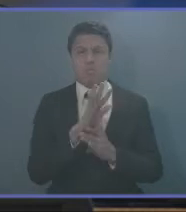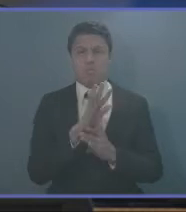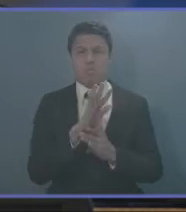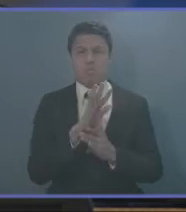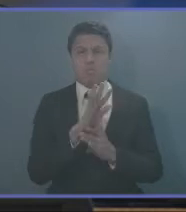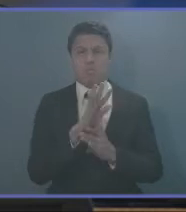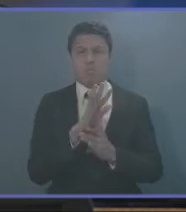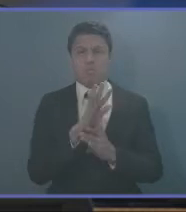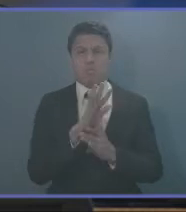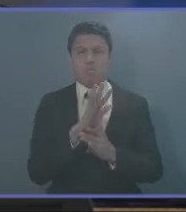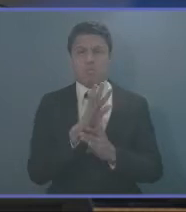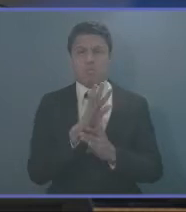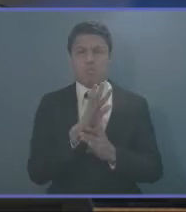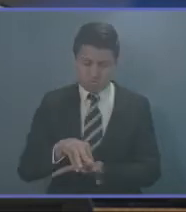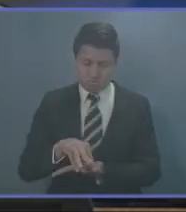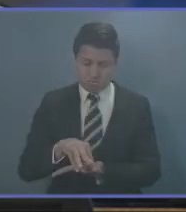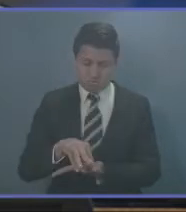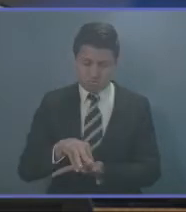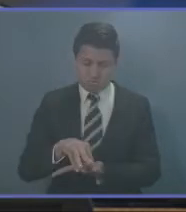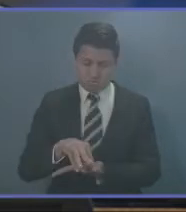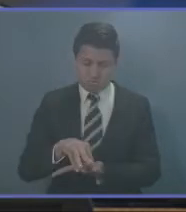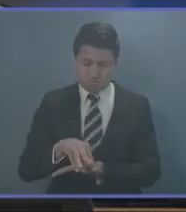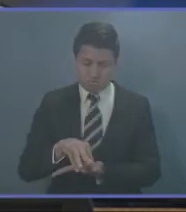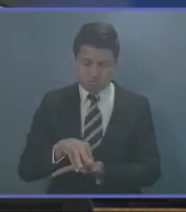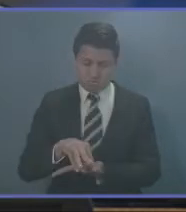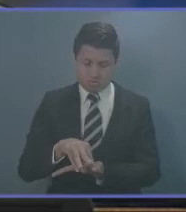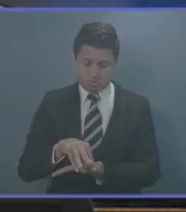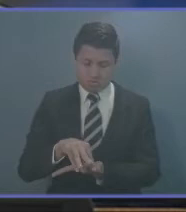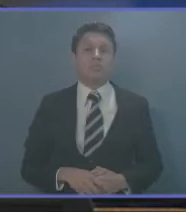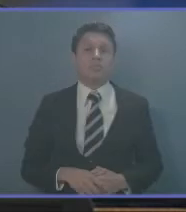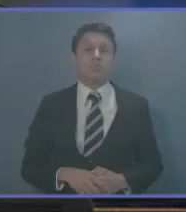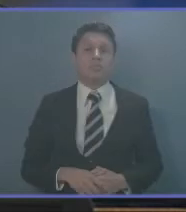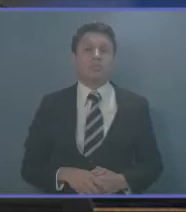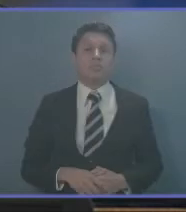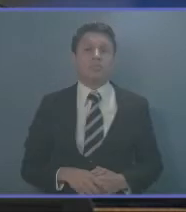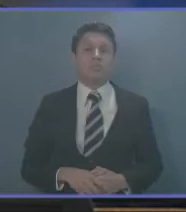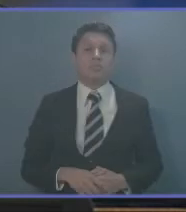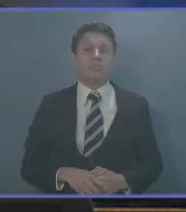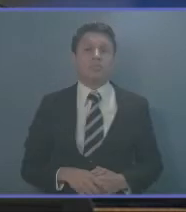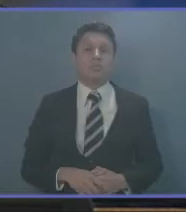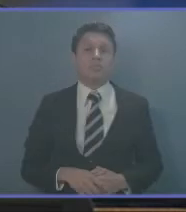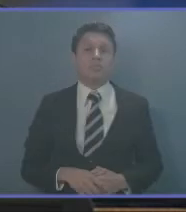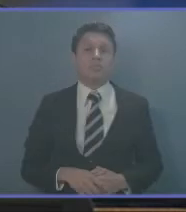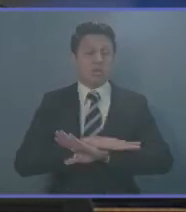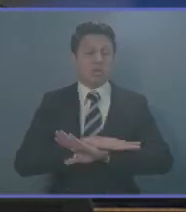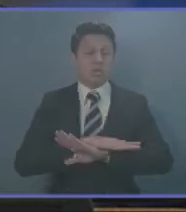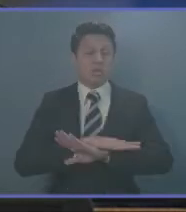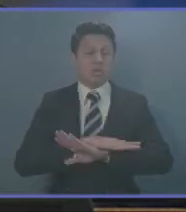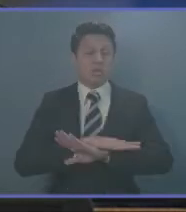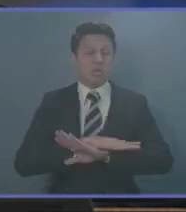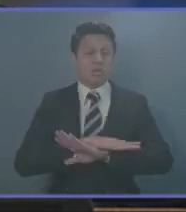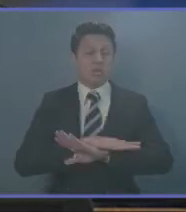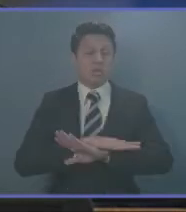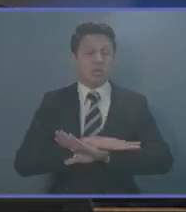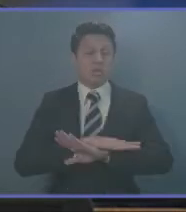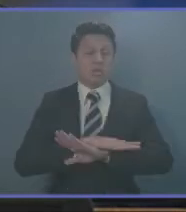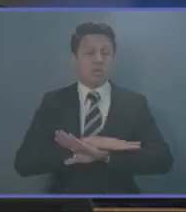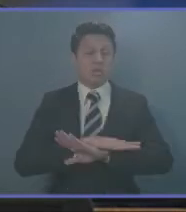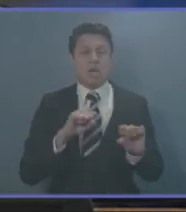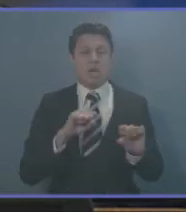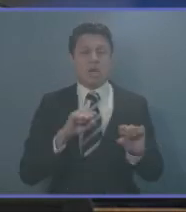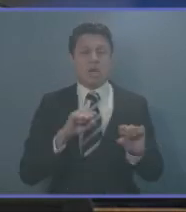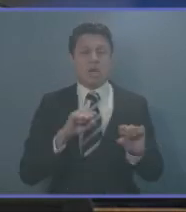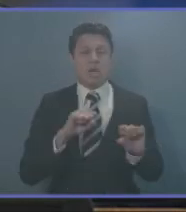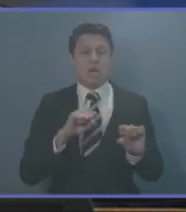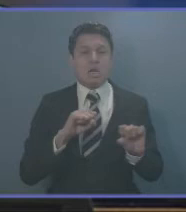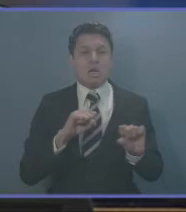Tributaria Municipal. Capítulo 4 de la prescripción extintiva o liberatoria.